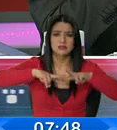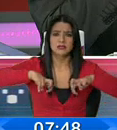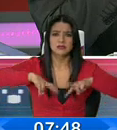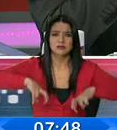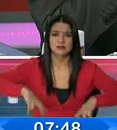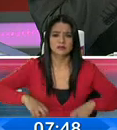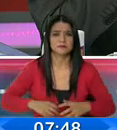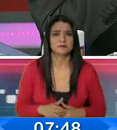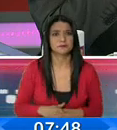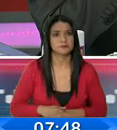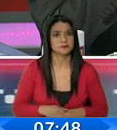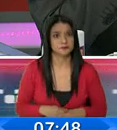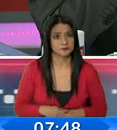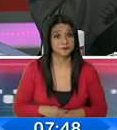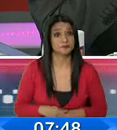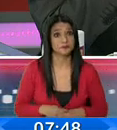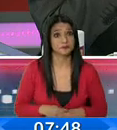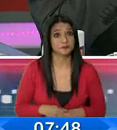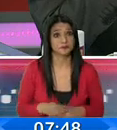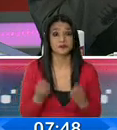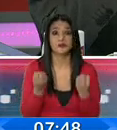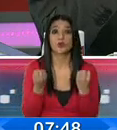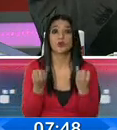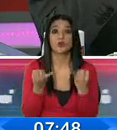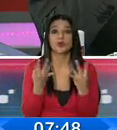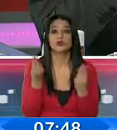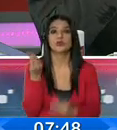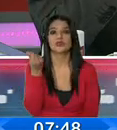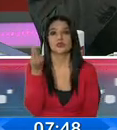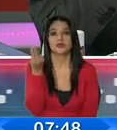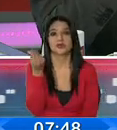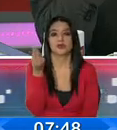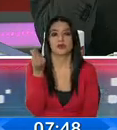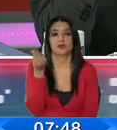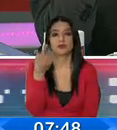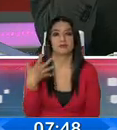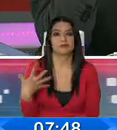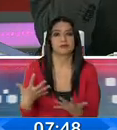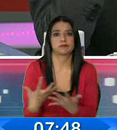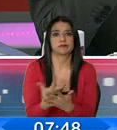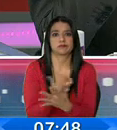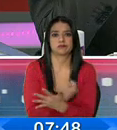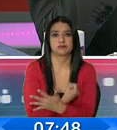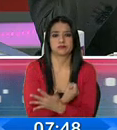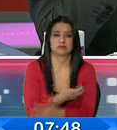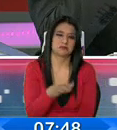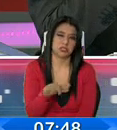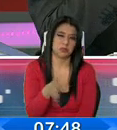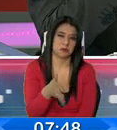actualidad. ¿Cuánta plata, señor Contralor, se presume se han llevado? ¿Ya va a entender una idea?